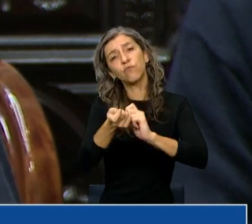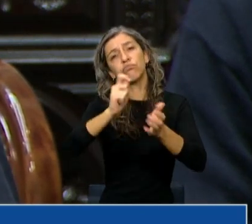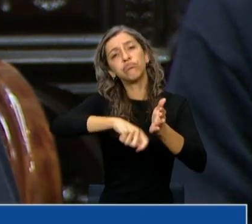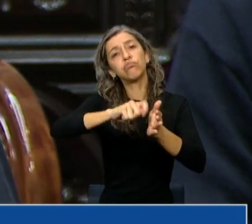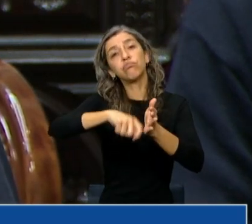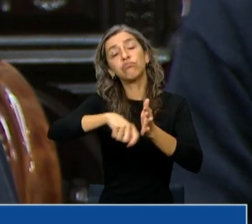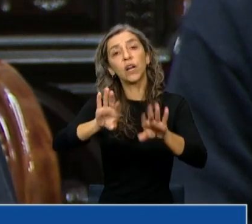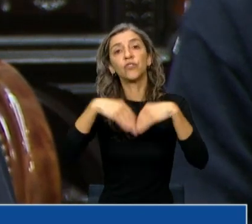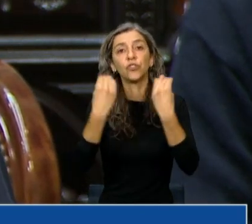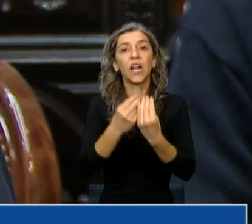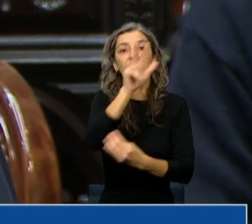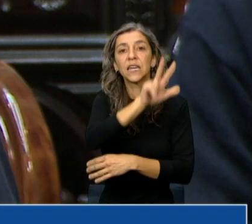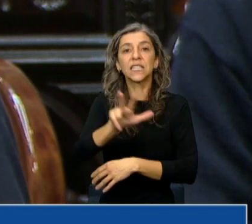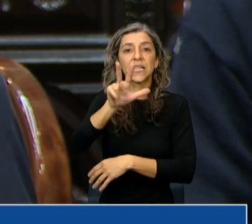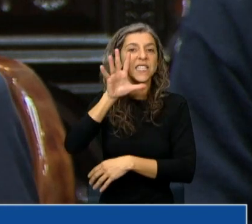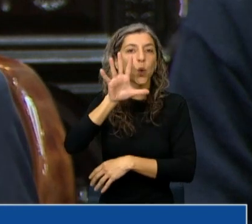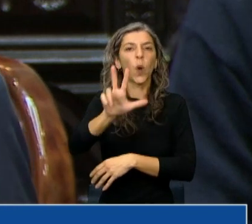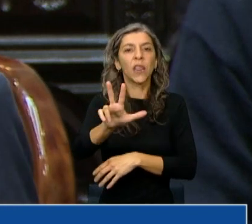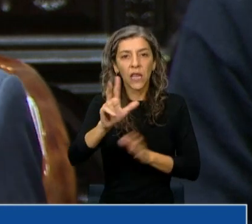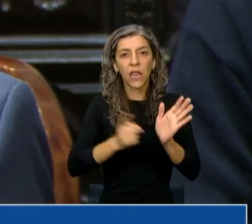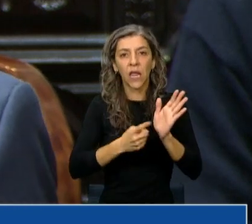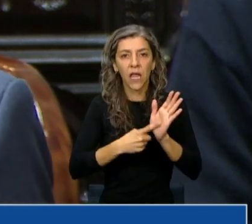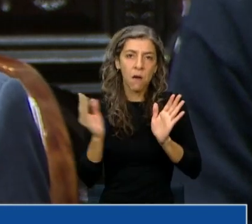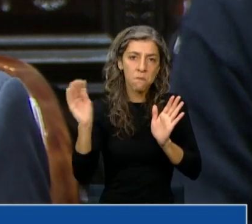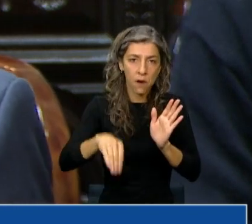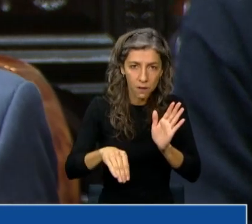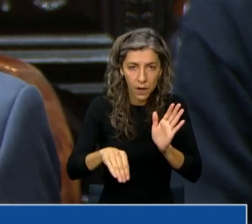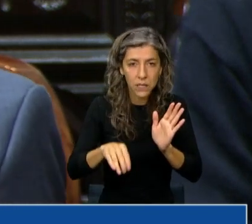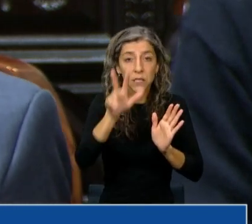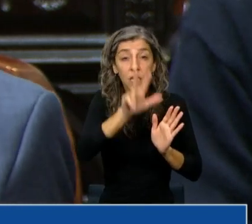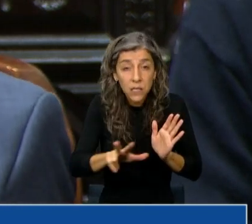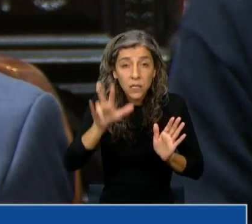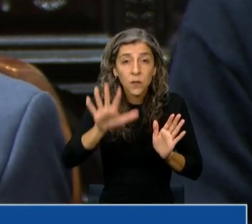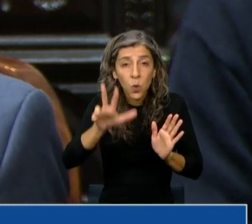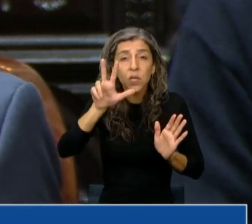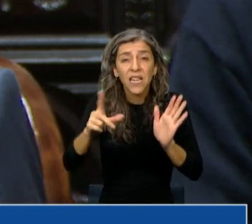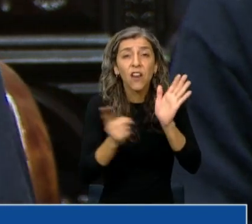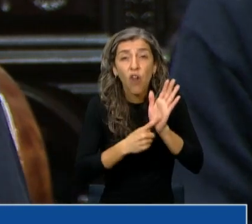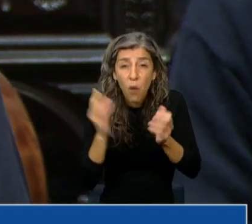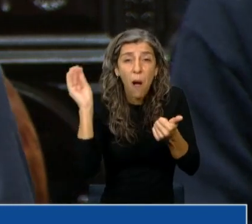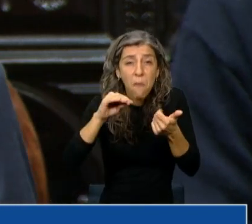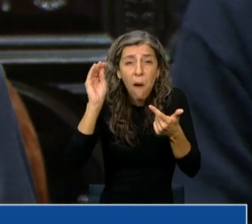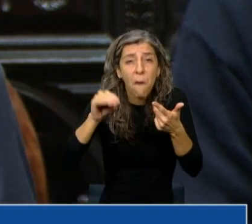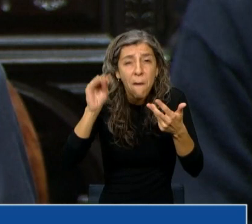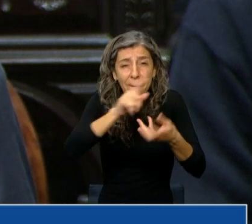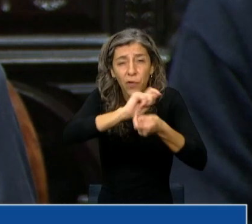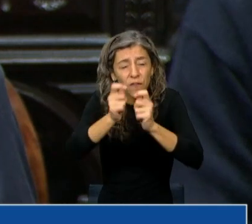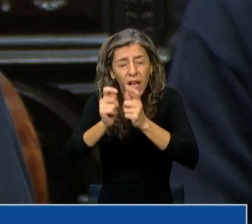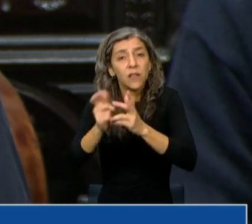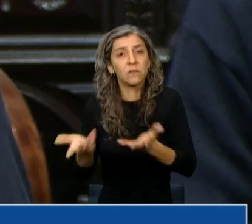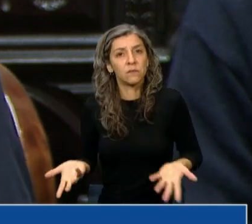con 353 normas más. 353 normas más desde que se creó el impuesto a las